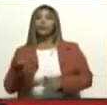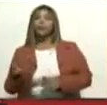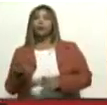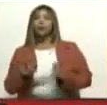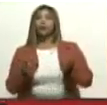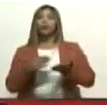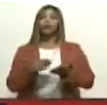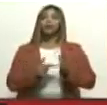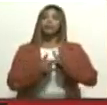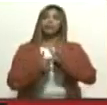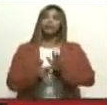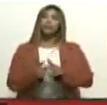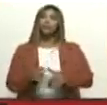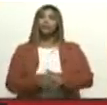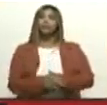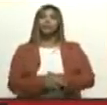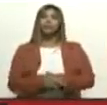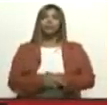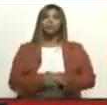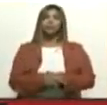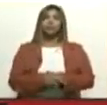libro Costado Indio,